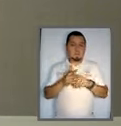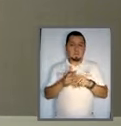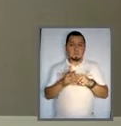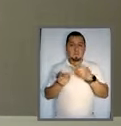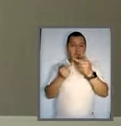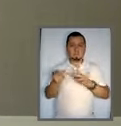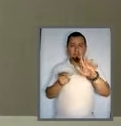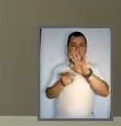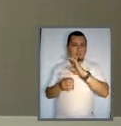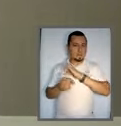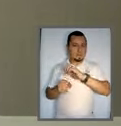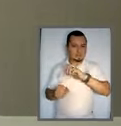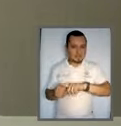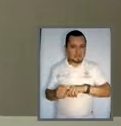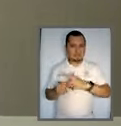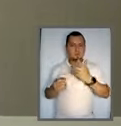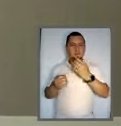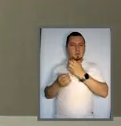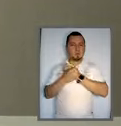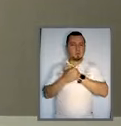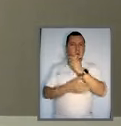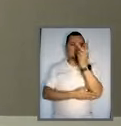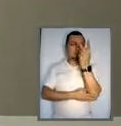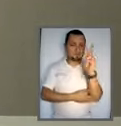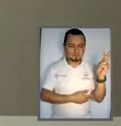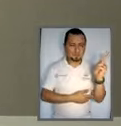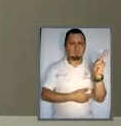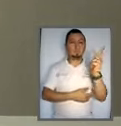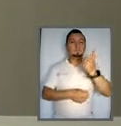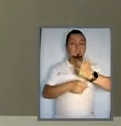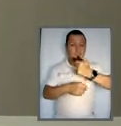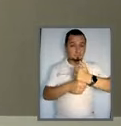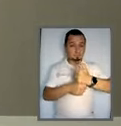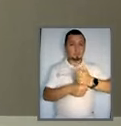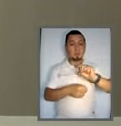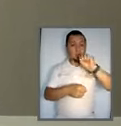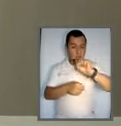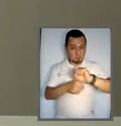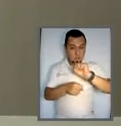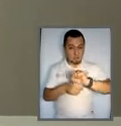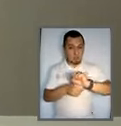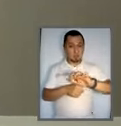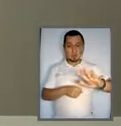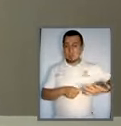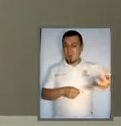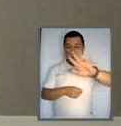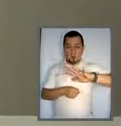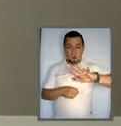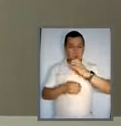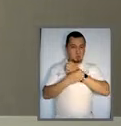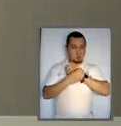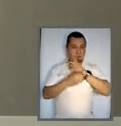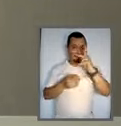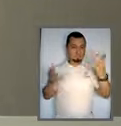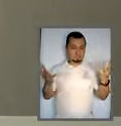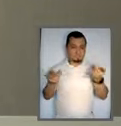en el nivel de educación especial, en el nivel de educación preescolar, primaria y secundarias, particularmente en lo que es educación